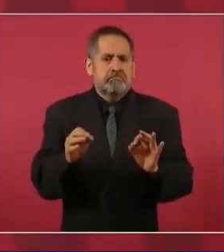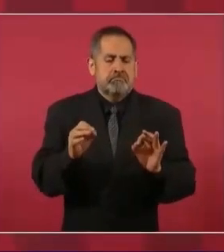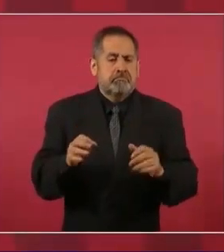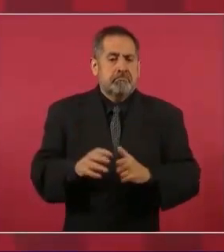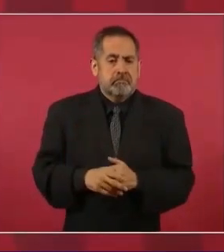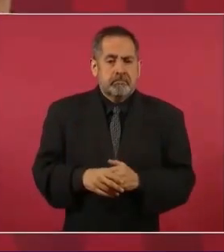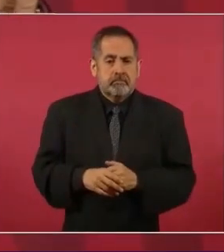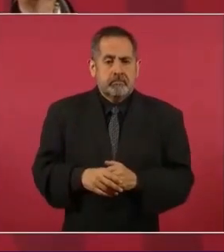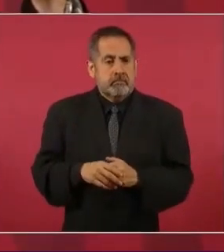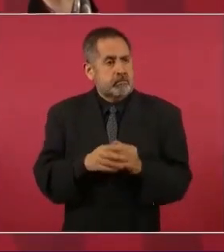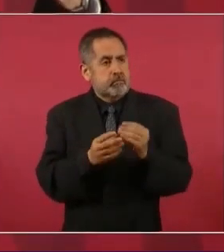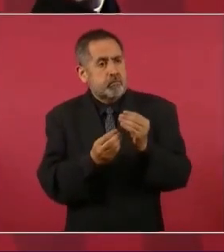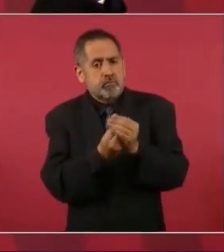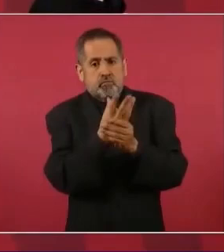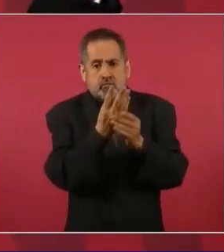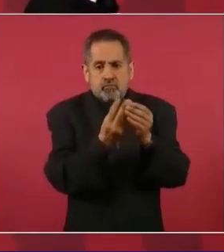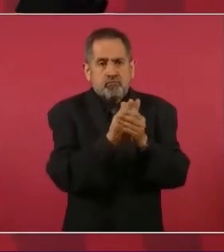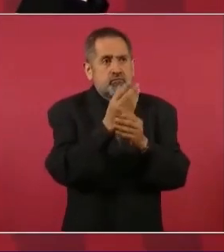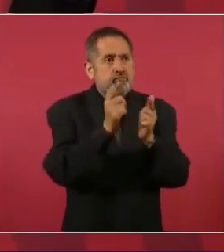el surgimiento de